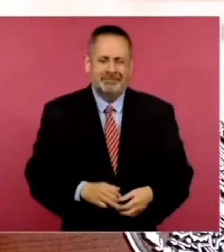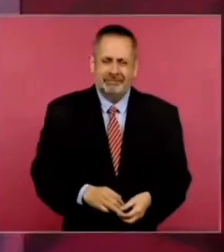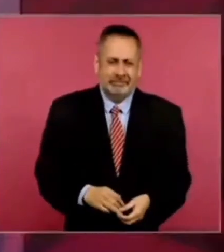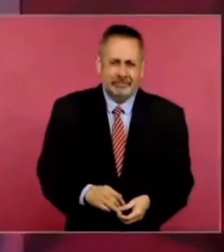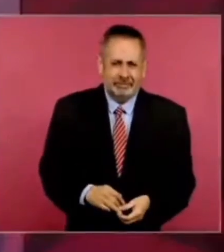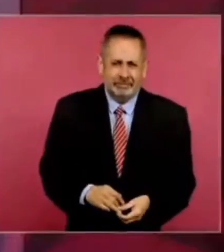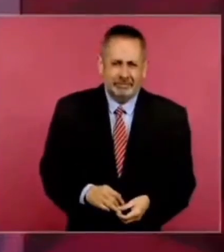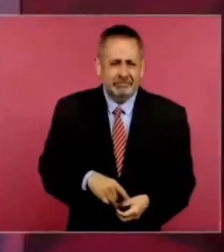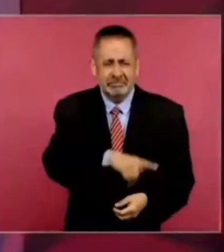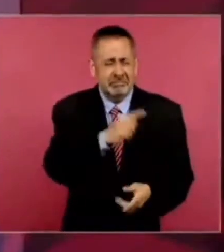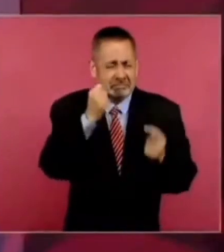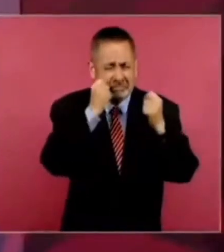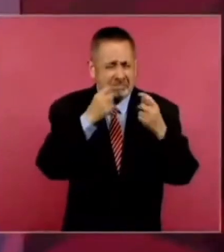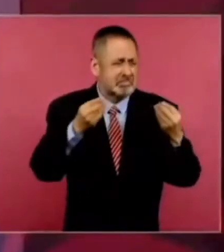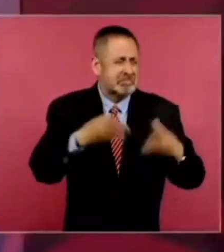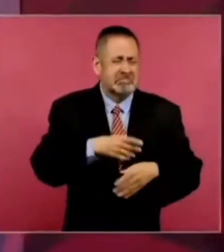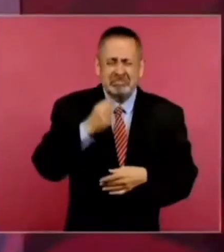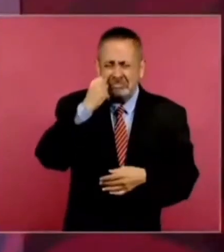no les importa.